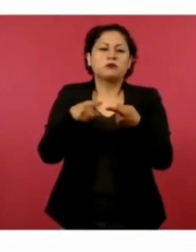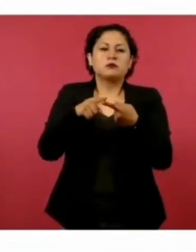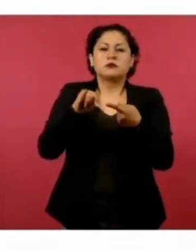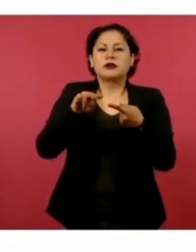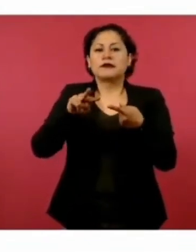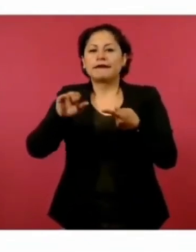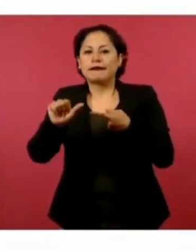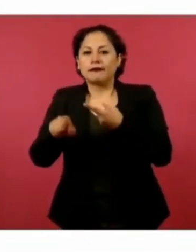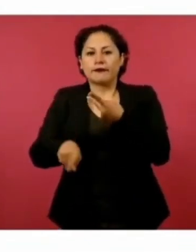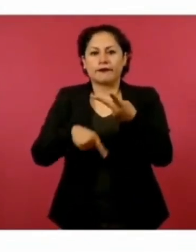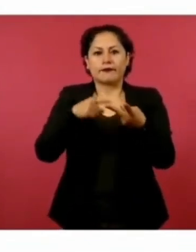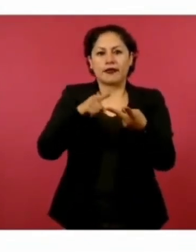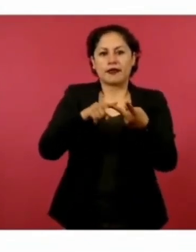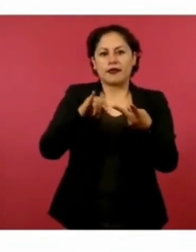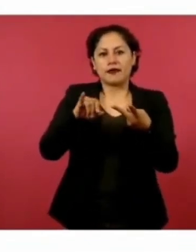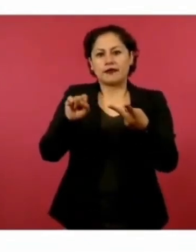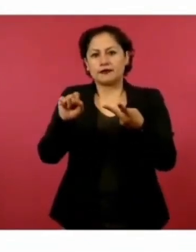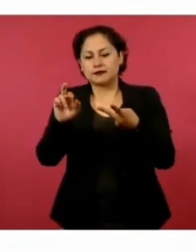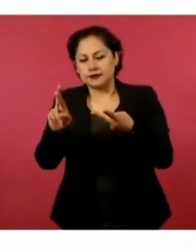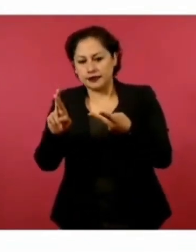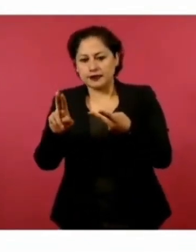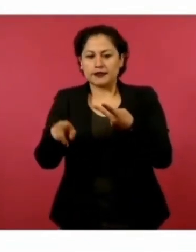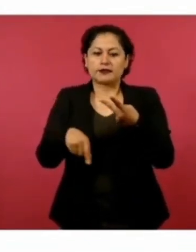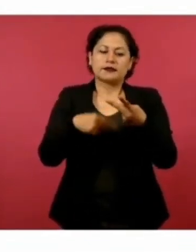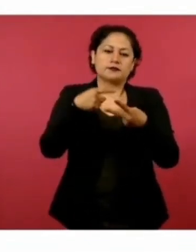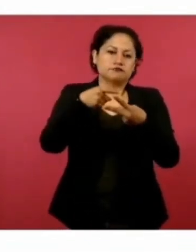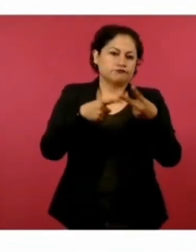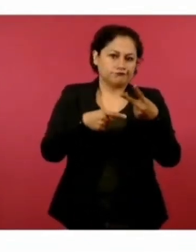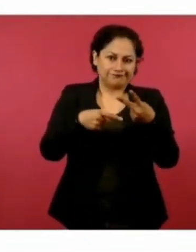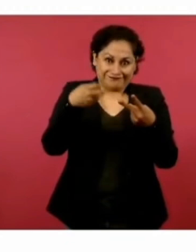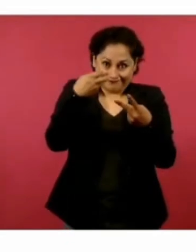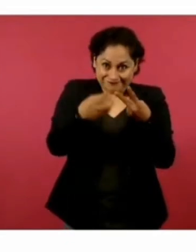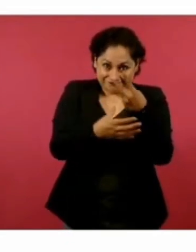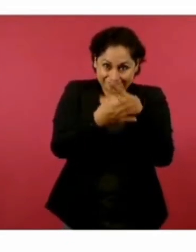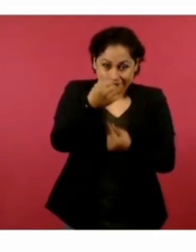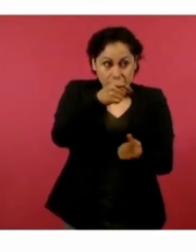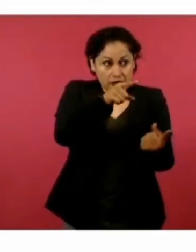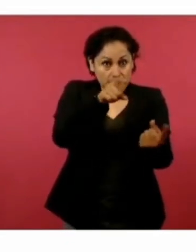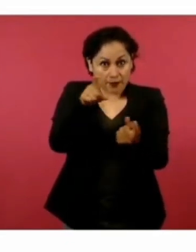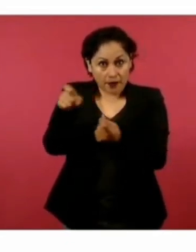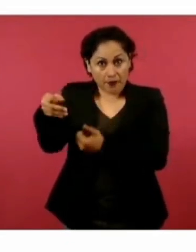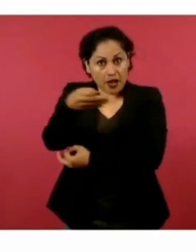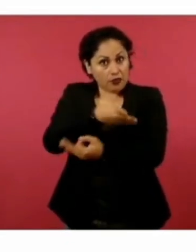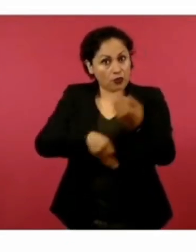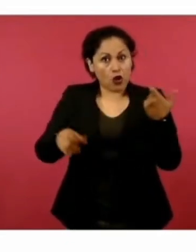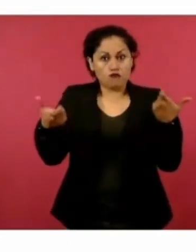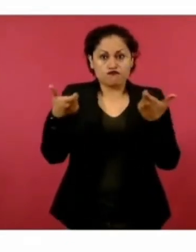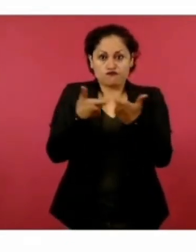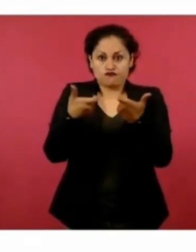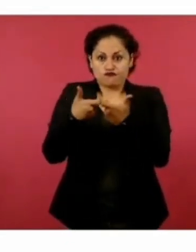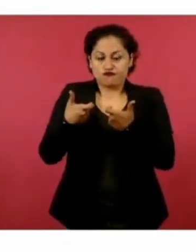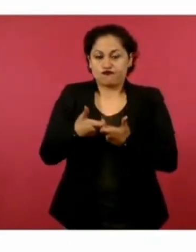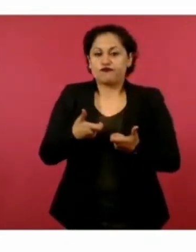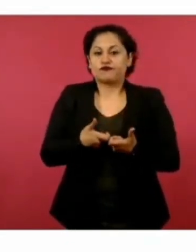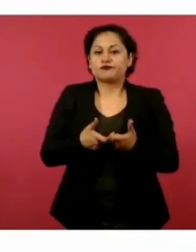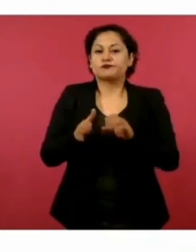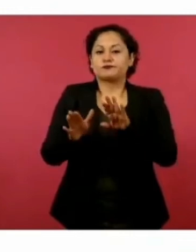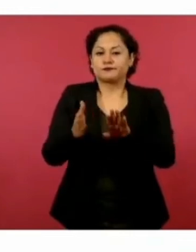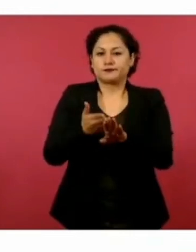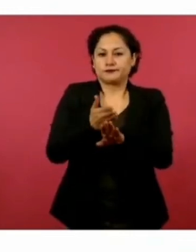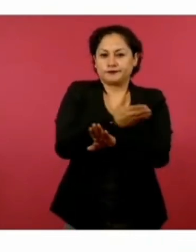todo lo que tiene que ver con ingresos tributarios. El año pasado, en el semestre,